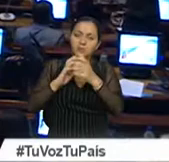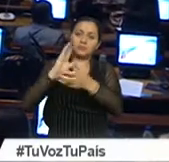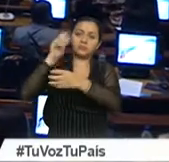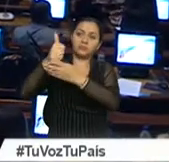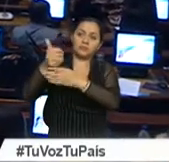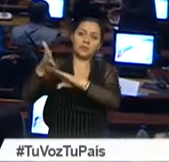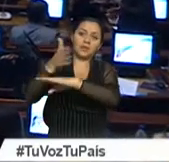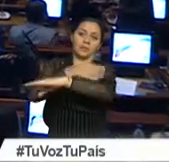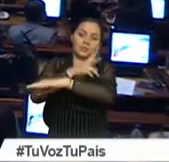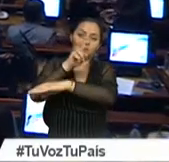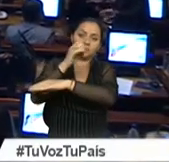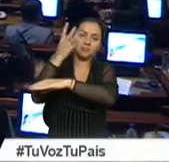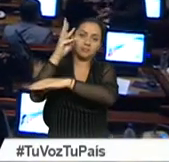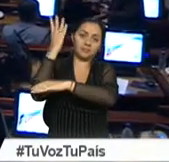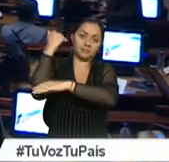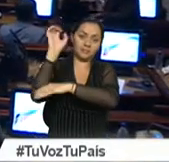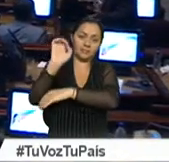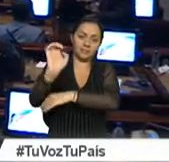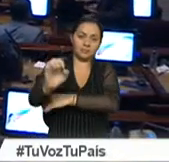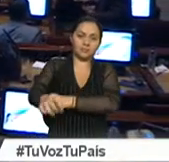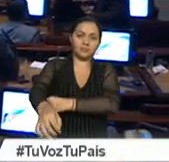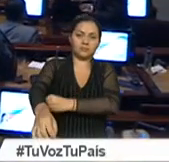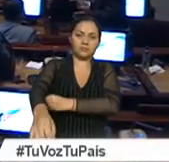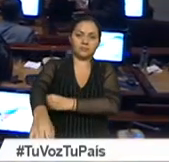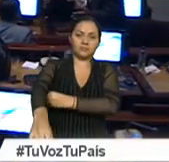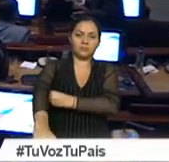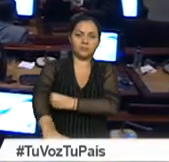de 2016.